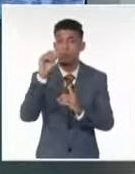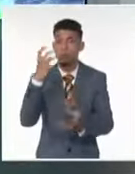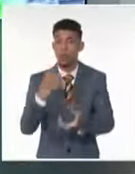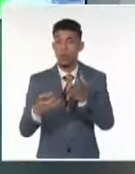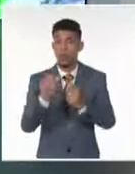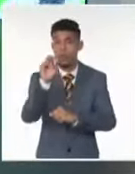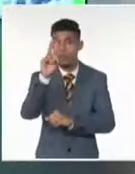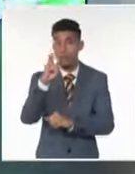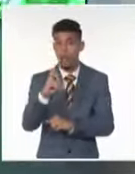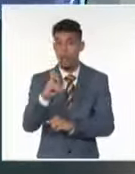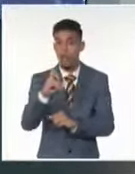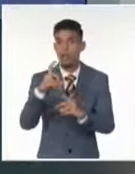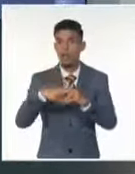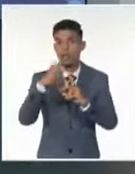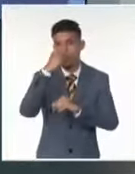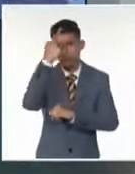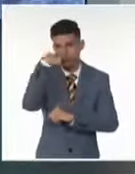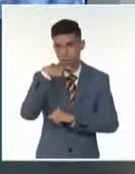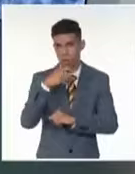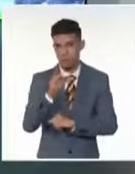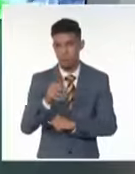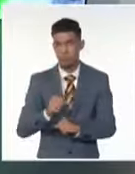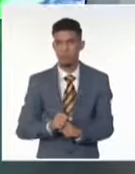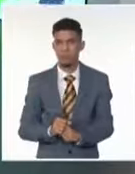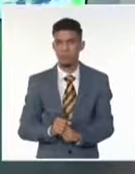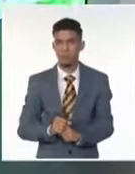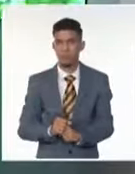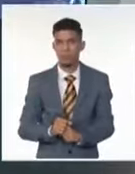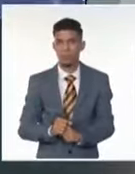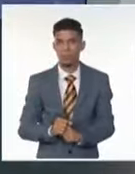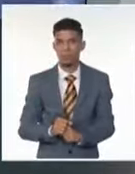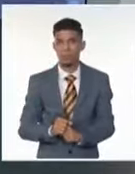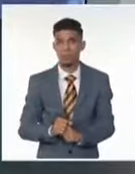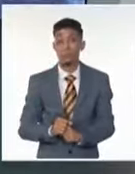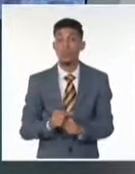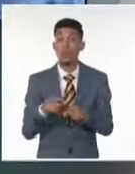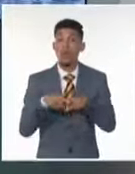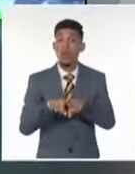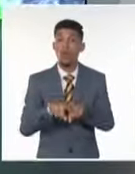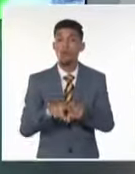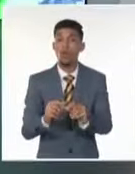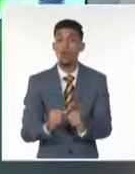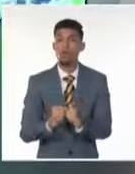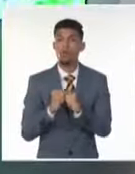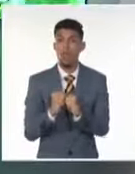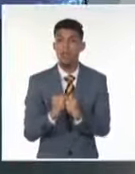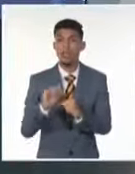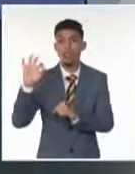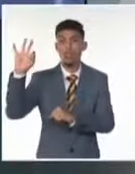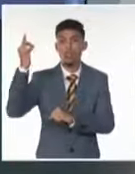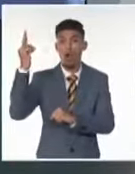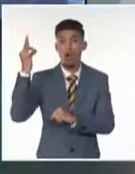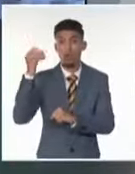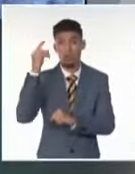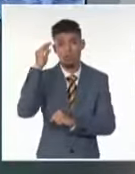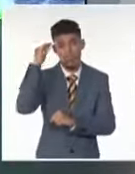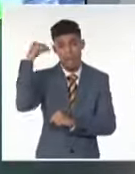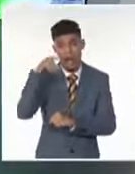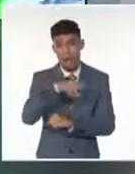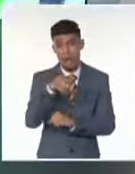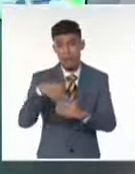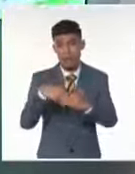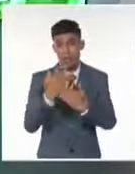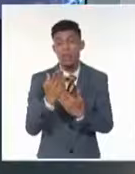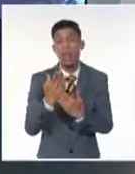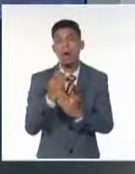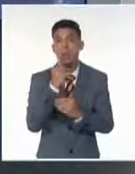territorio de Ciego de Ávila. Condiciones que se han tornado muy favorables, unidas al fuerte calentamiento que hemos tenido en los últimos días, pues son ingredientes suficientes para